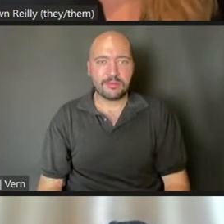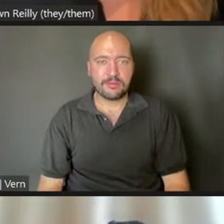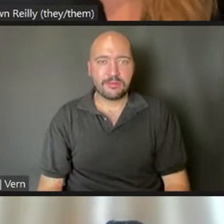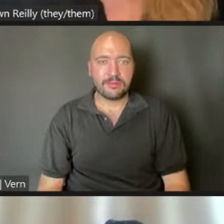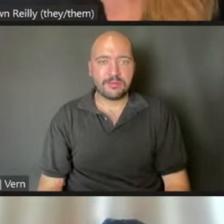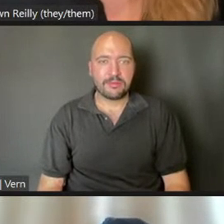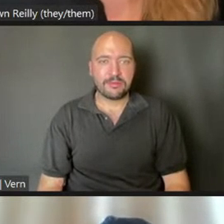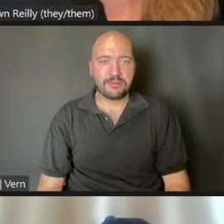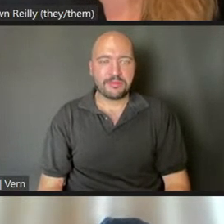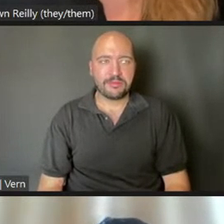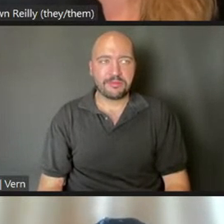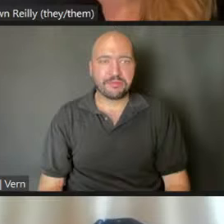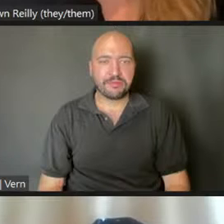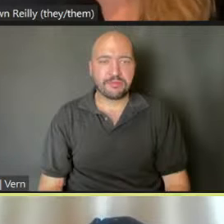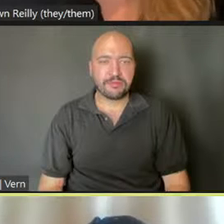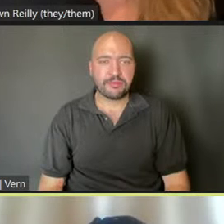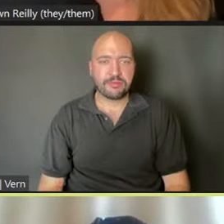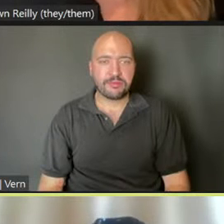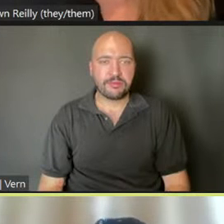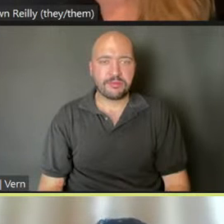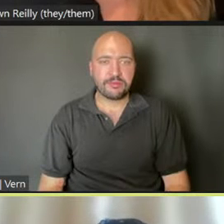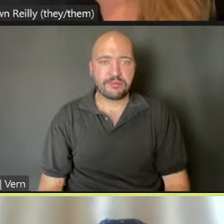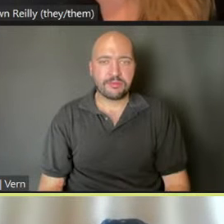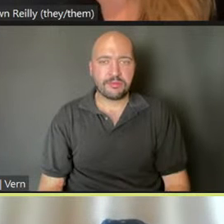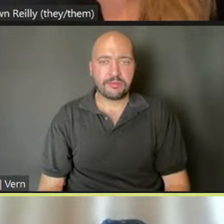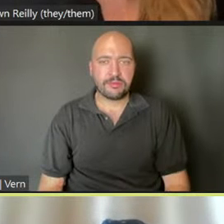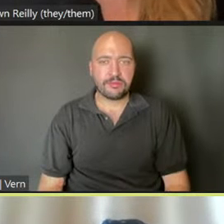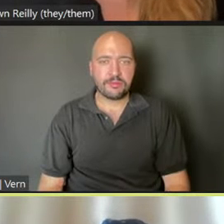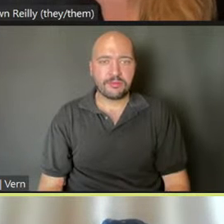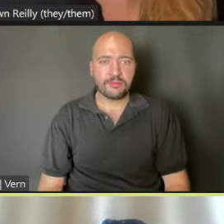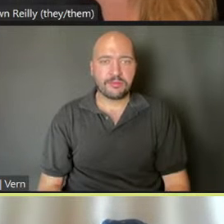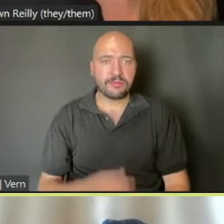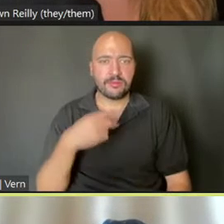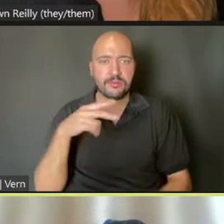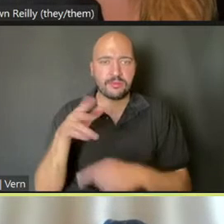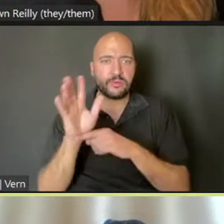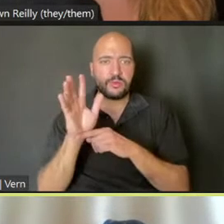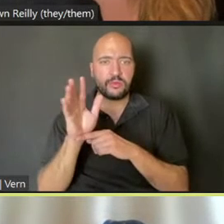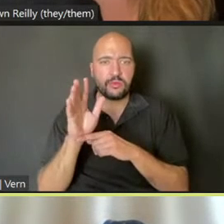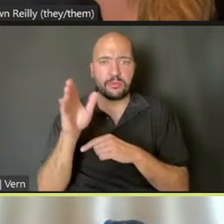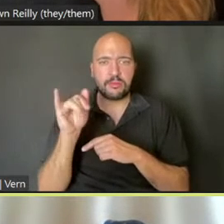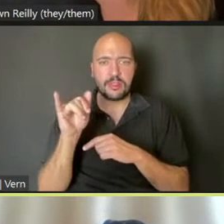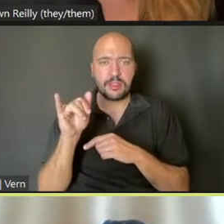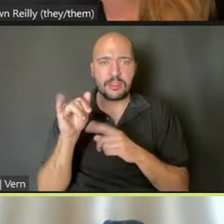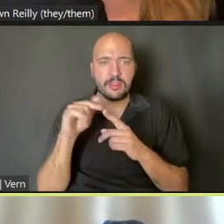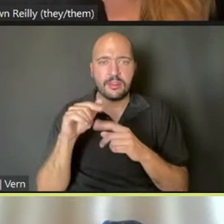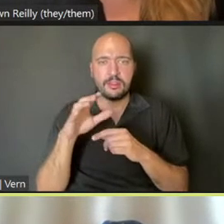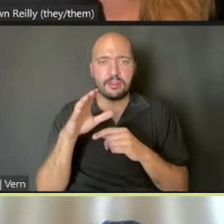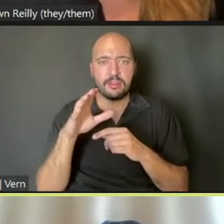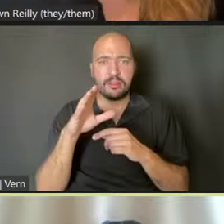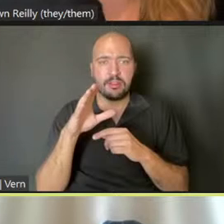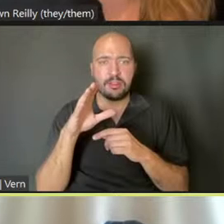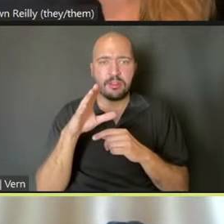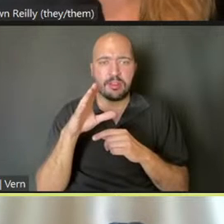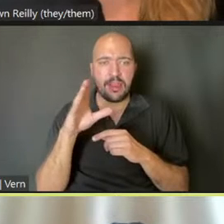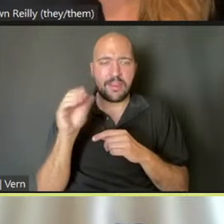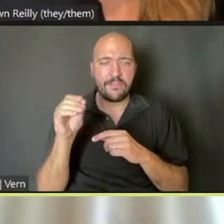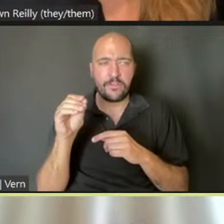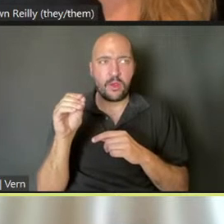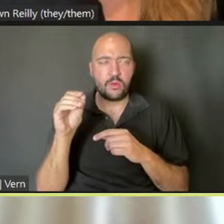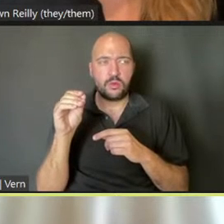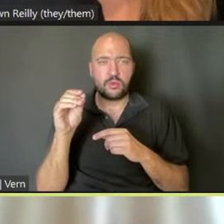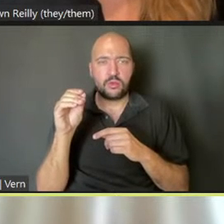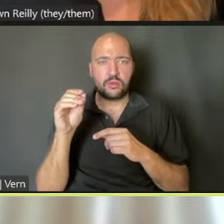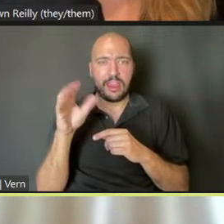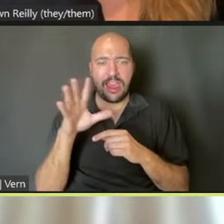minuto. All right. So I was watching a movie by African diasporic director,